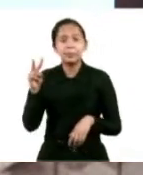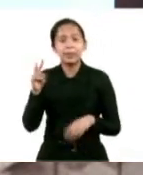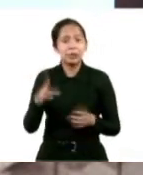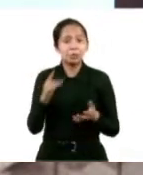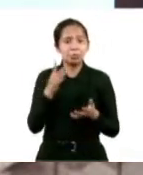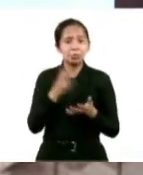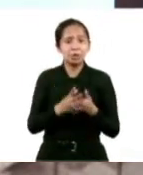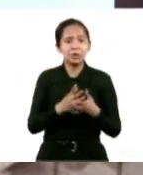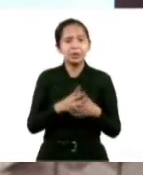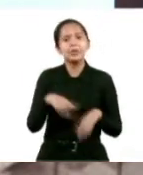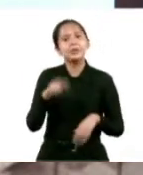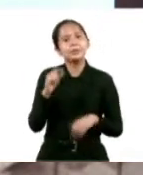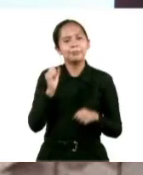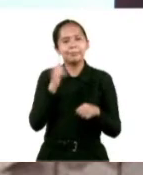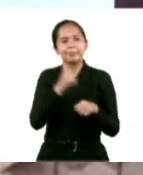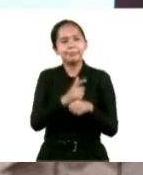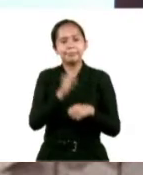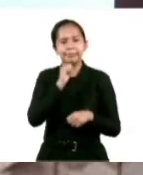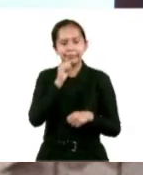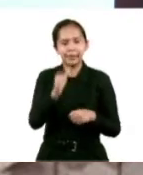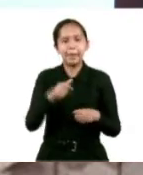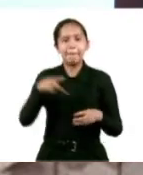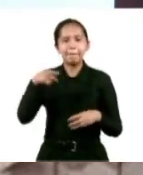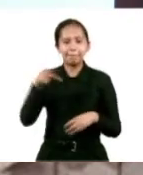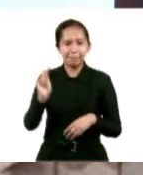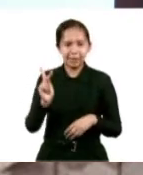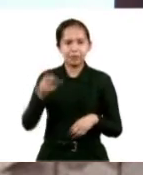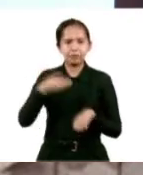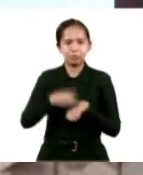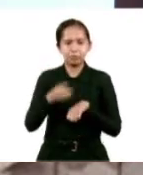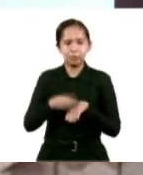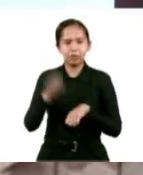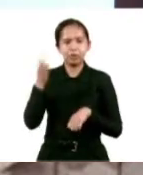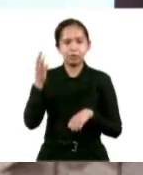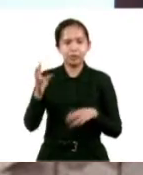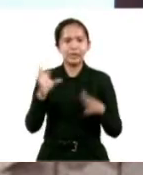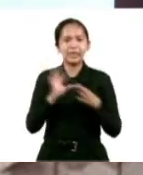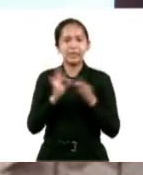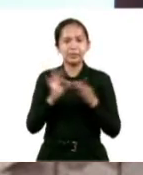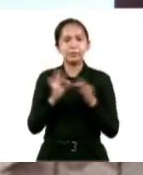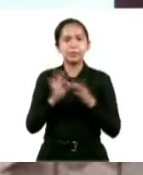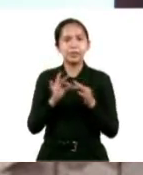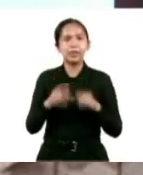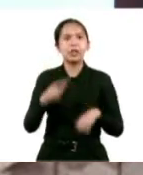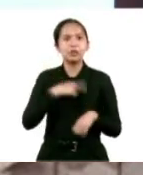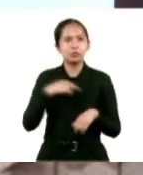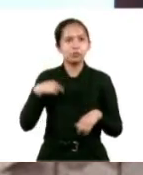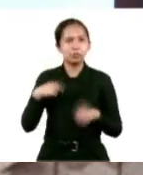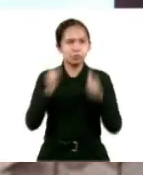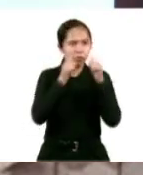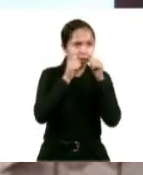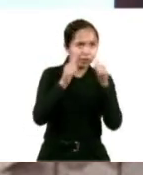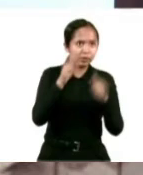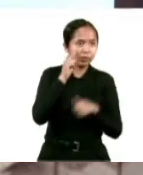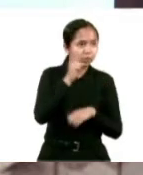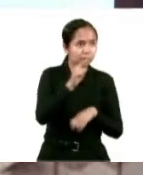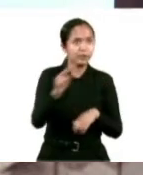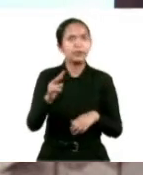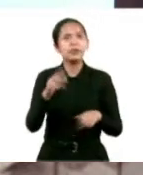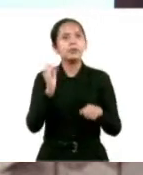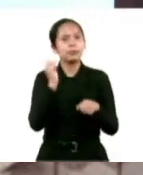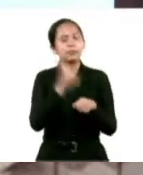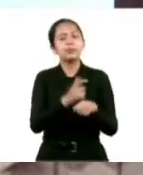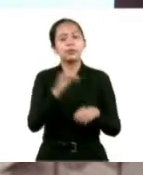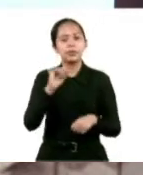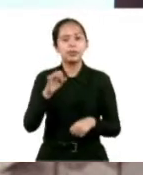leí previamente. Y en el reporte 3, con base en Google View, dice que sí eran perceptibles. Punto